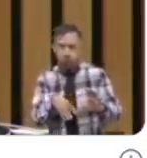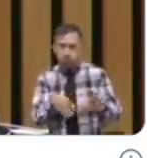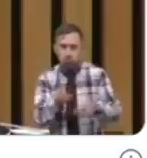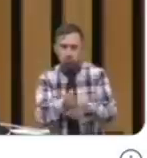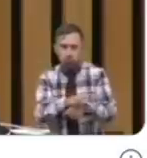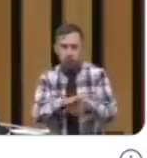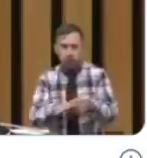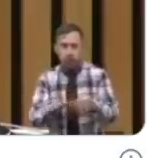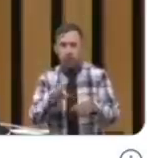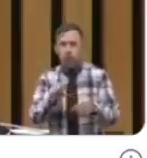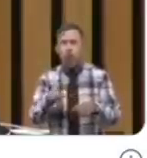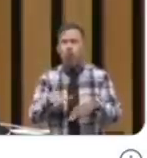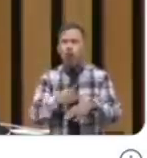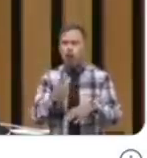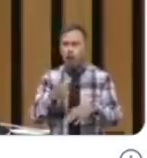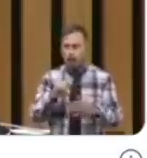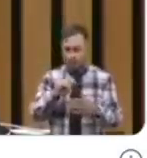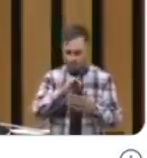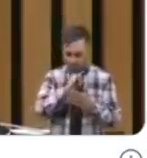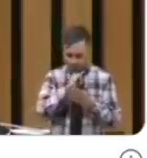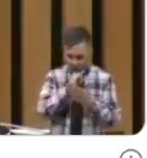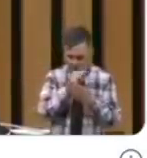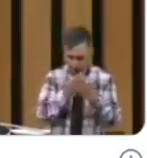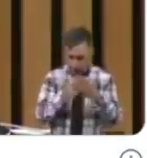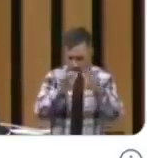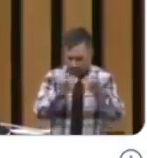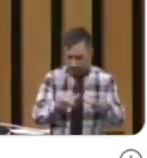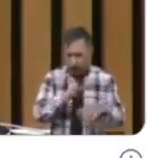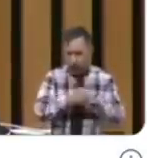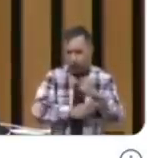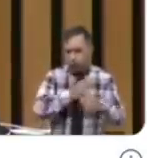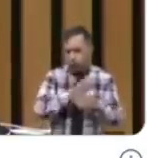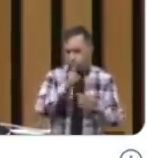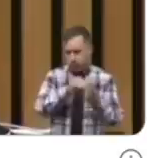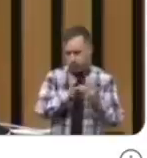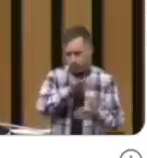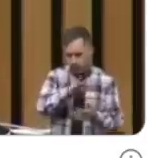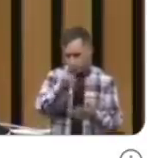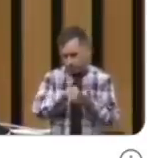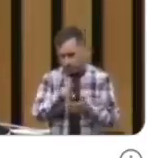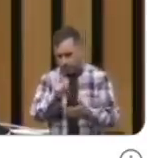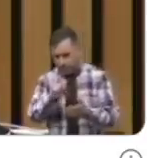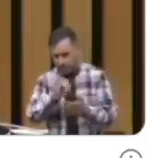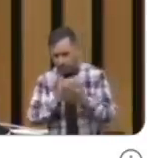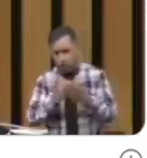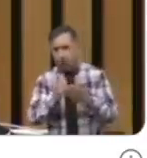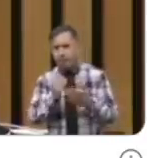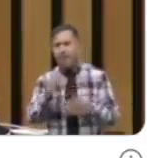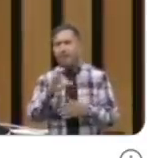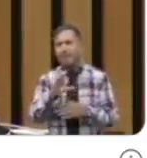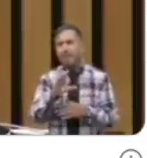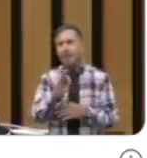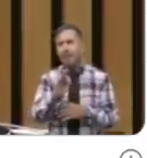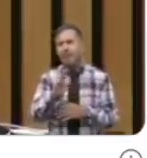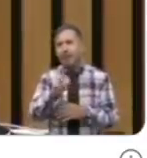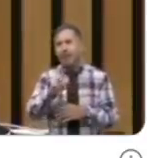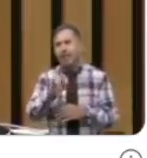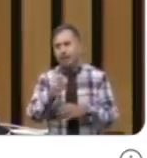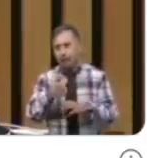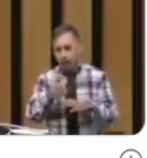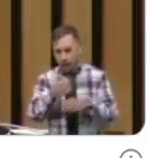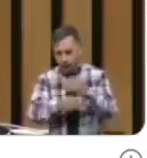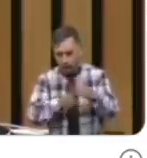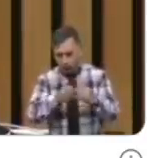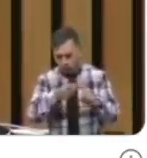localizó declaración anual de los ejercicios 19 y 20 y no se tienen registros cfd y emitidos recibidos